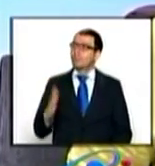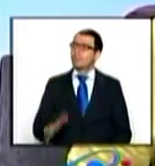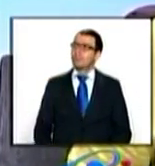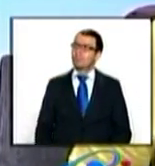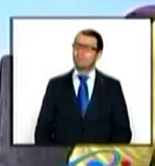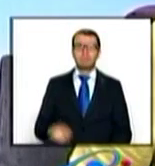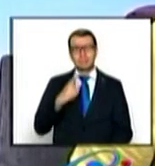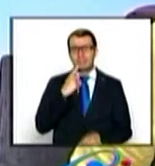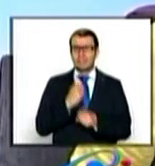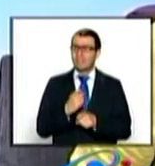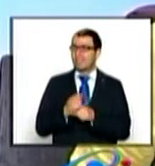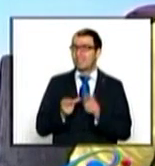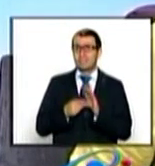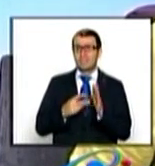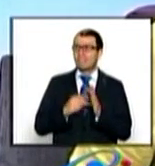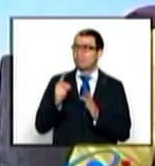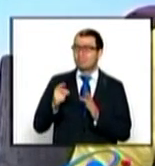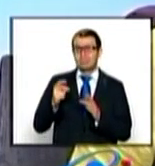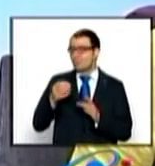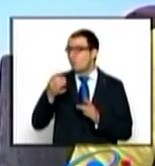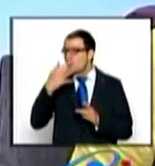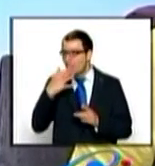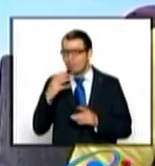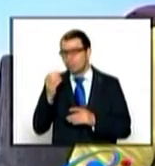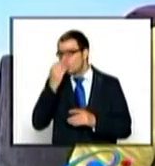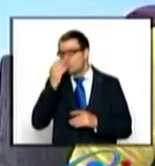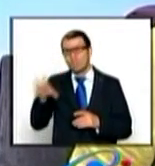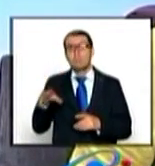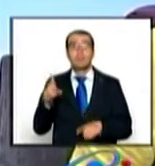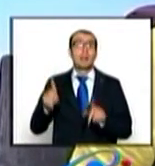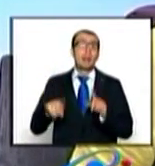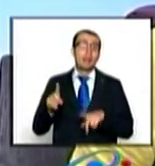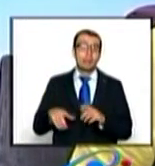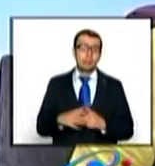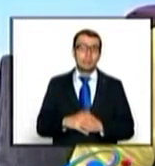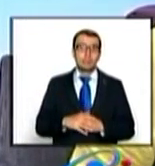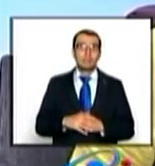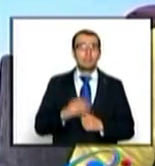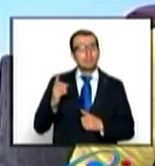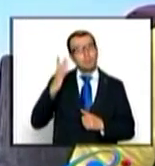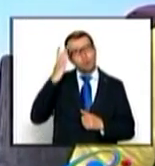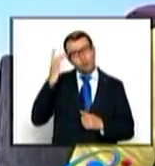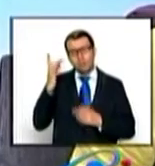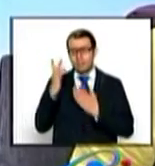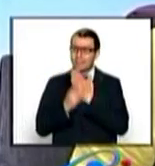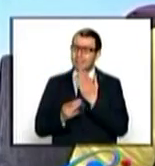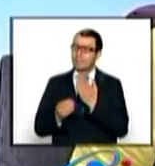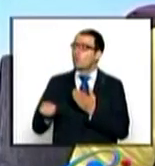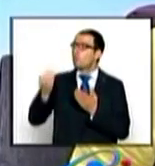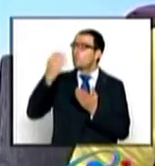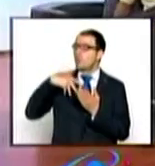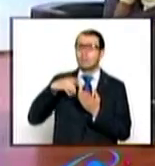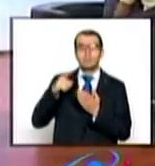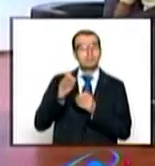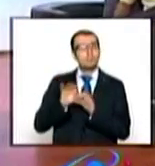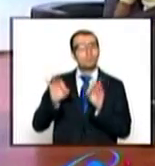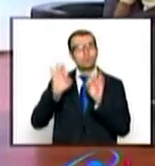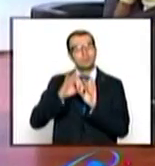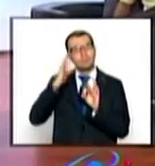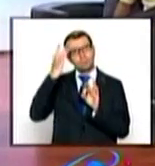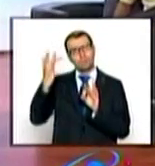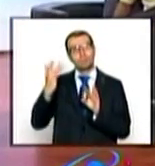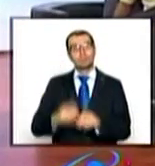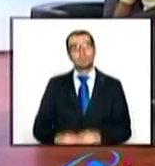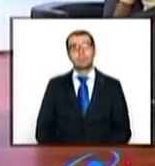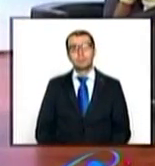hacer uno. ¿Qué hay de esos sustitutos y por qué los aceites son tan importantes también en las personas?